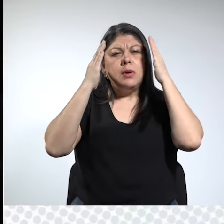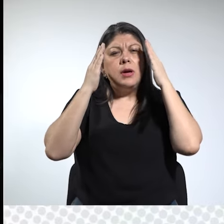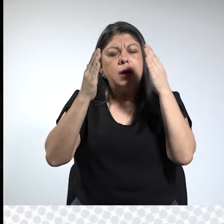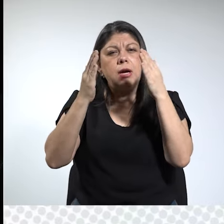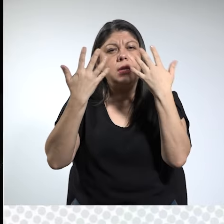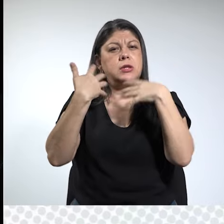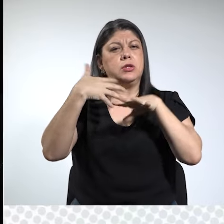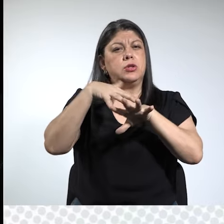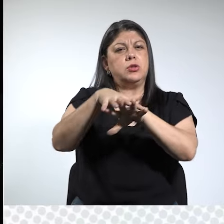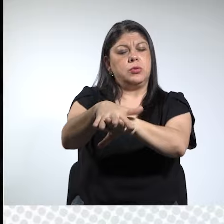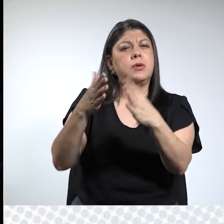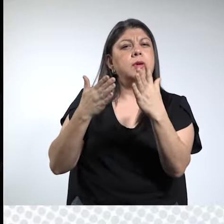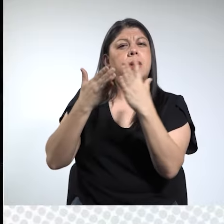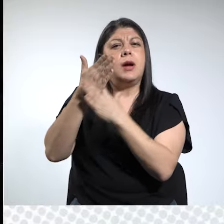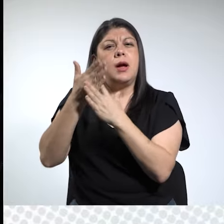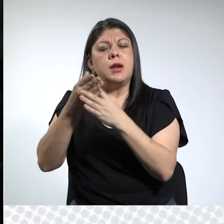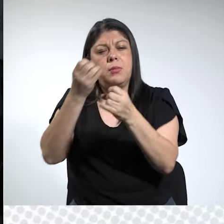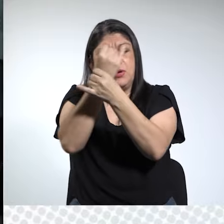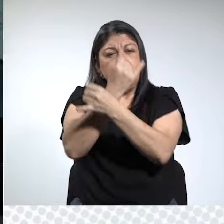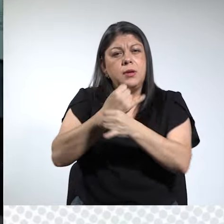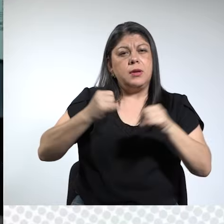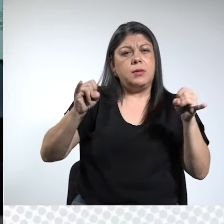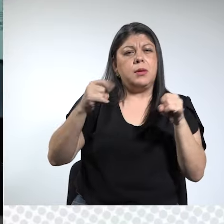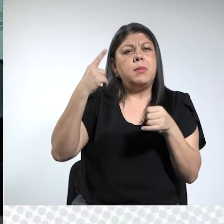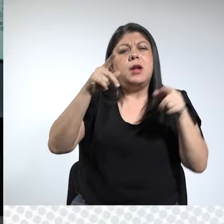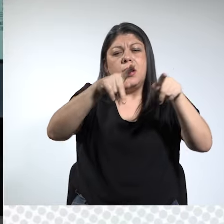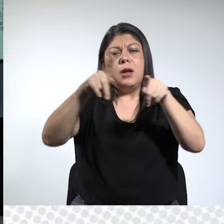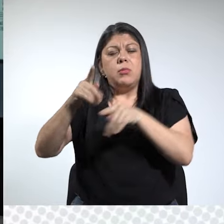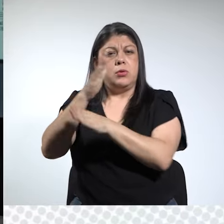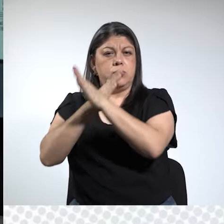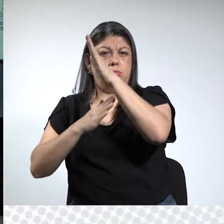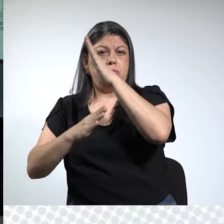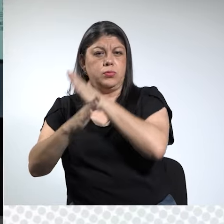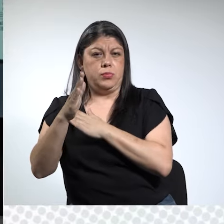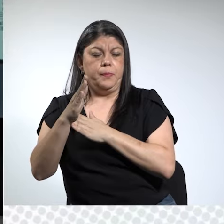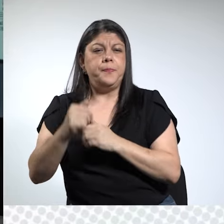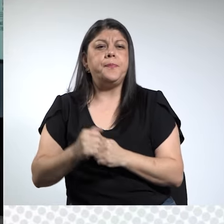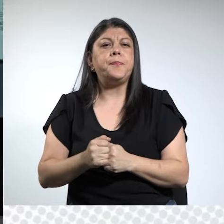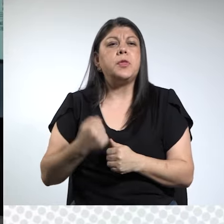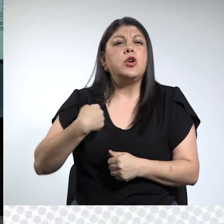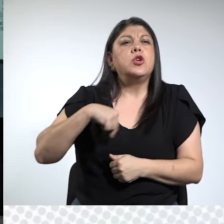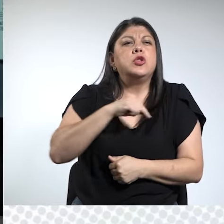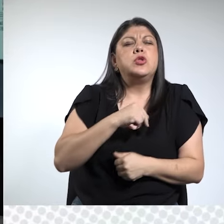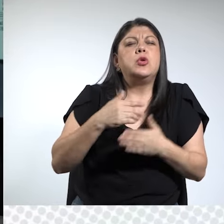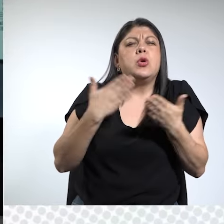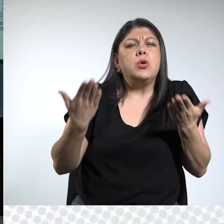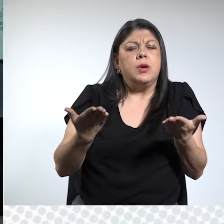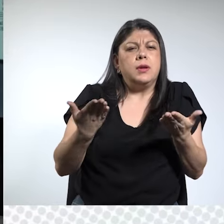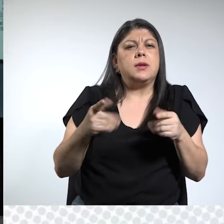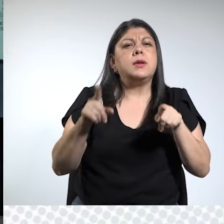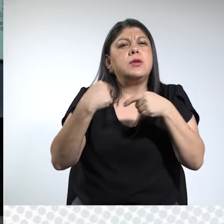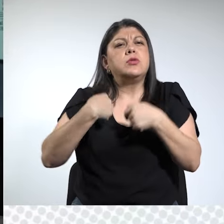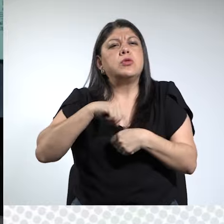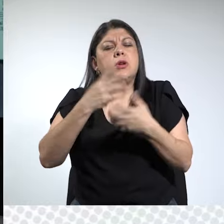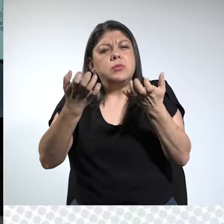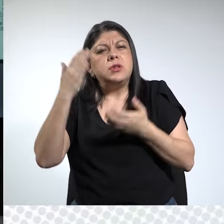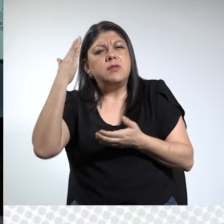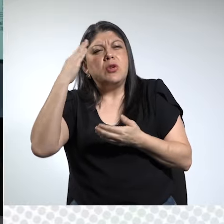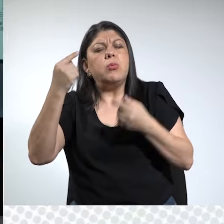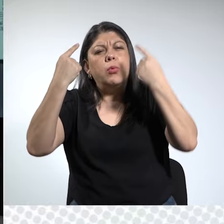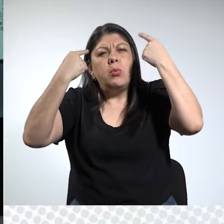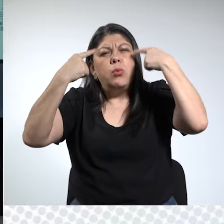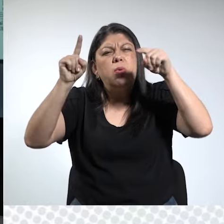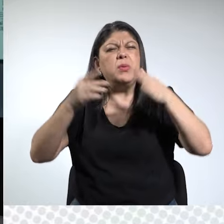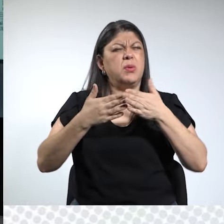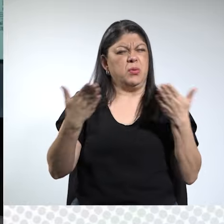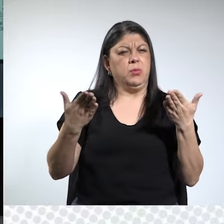atención, inclusión, accesibilidad, autonomía para la población con discapacidad. No solo el qué, sino también cómo logrará alcanzar